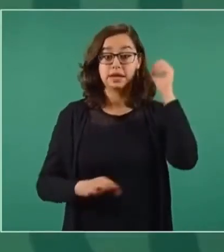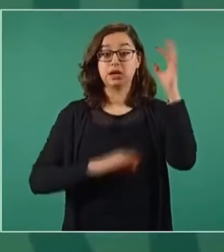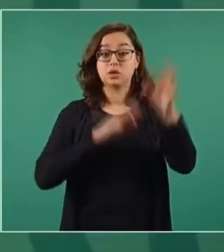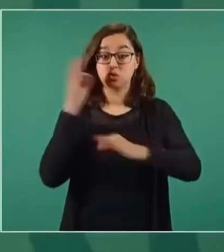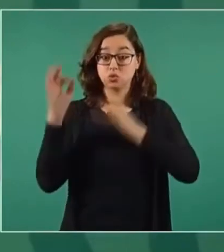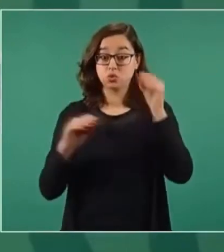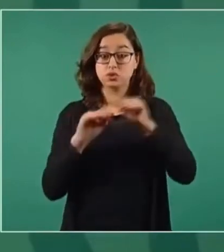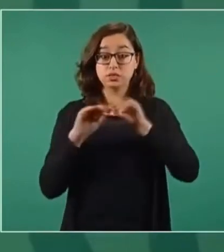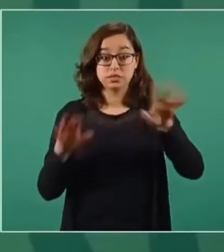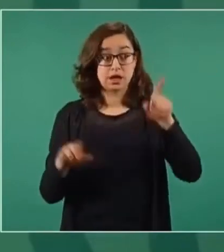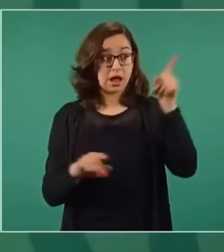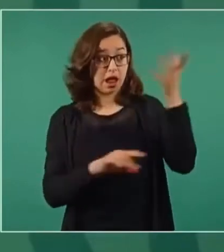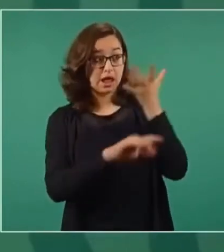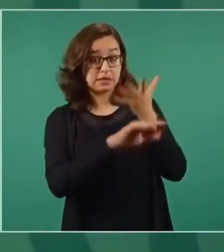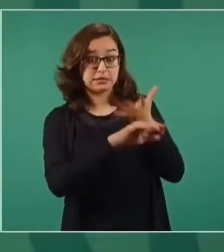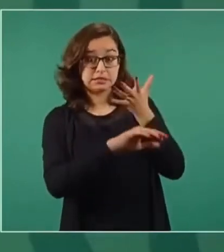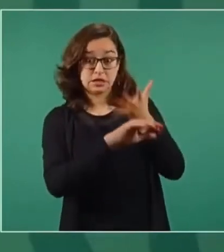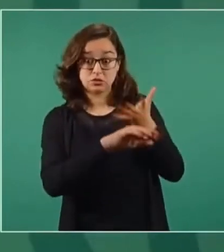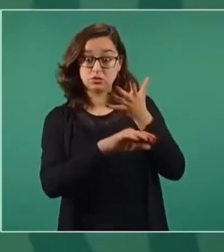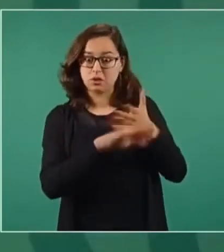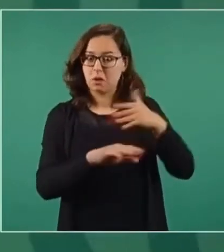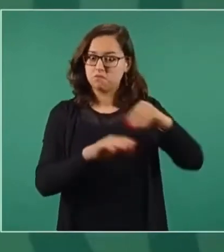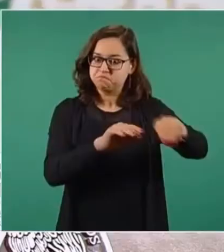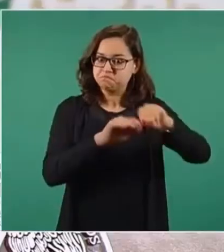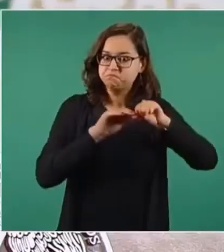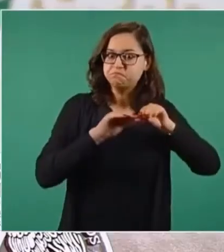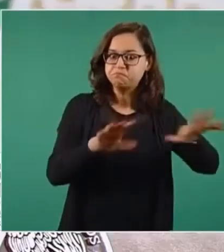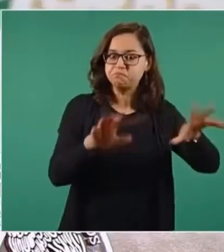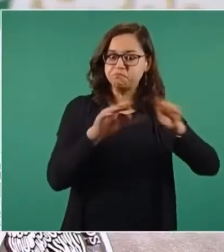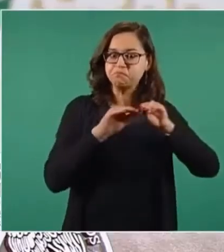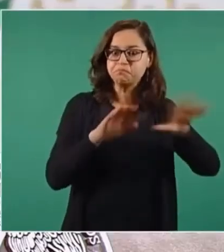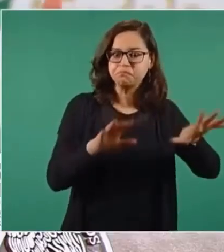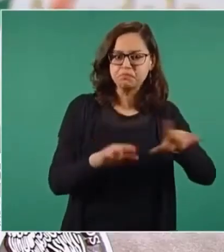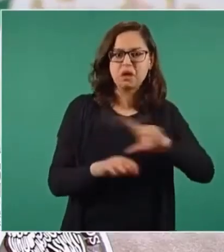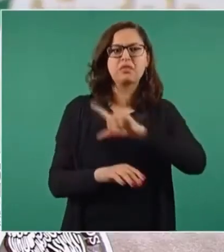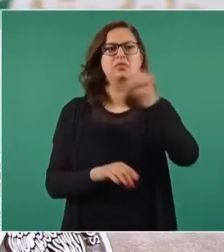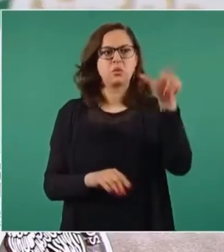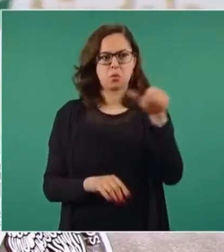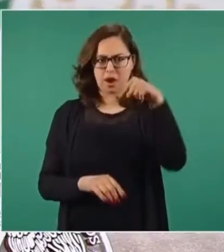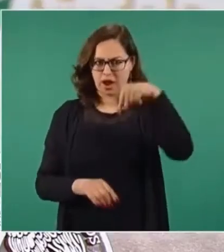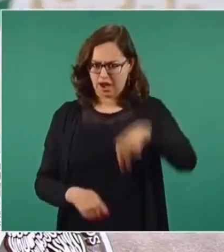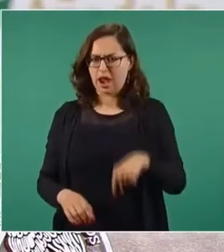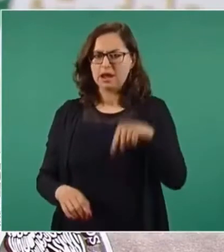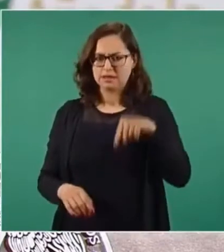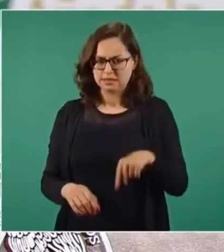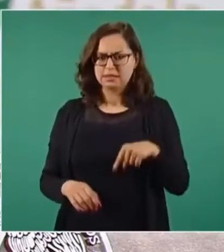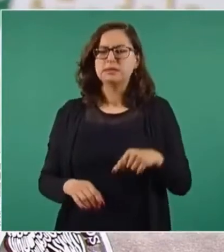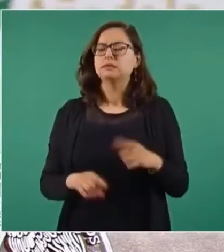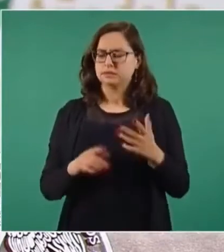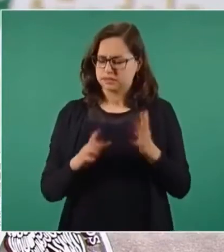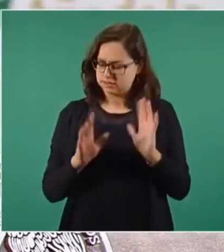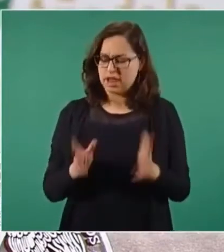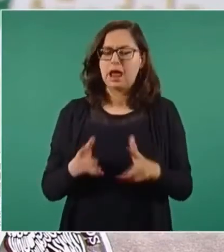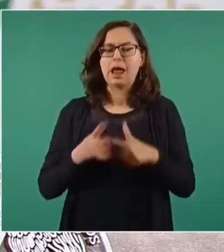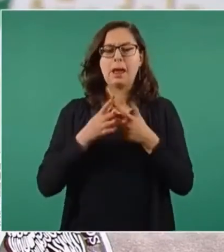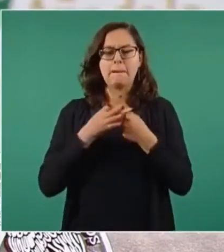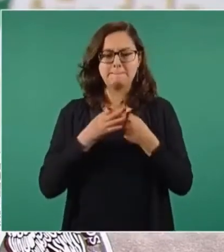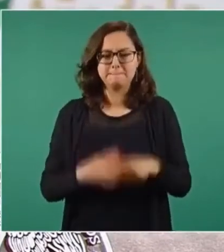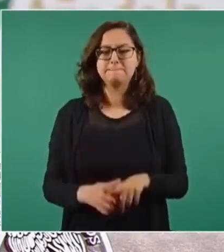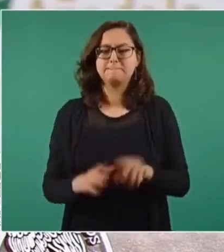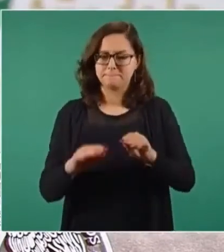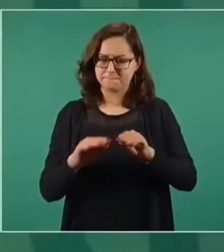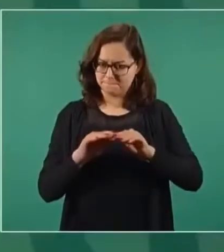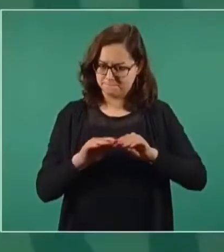planas en Estados Unidos, aquí diarios de circulación nacional lo reportaron, hoy hay varios que lo sacan en primera plana,